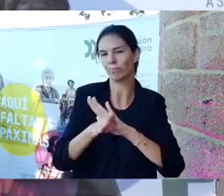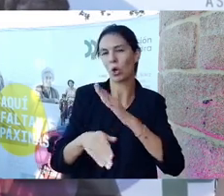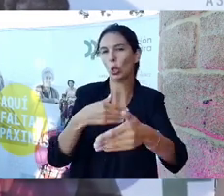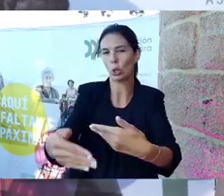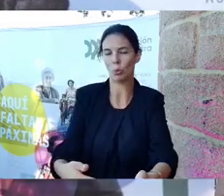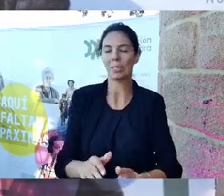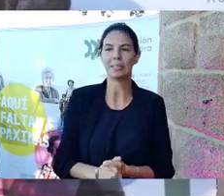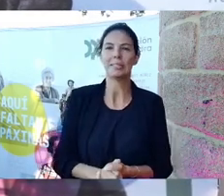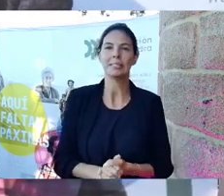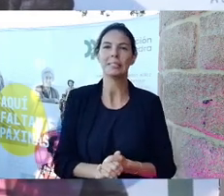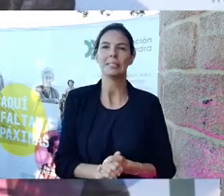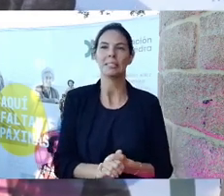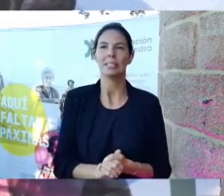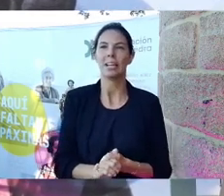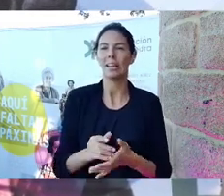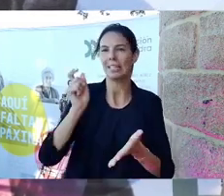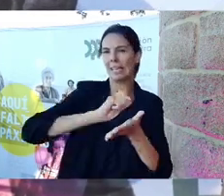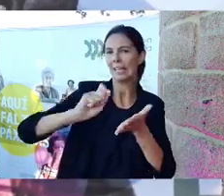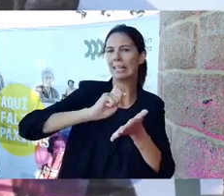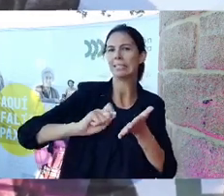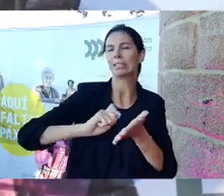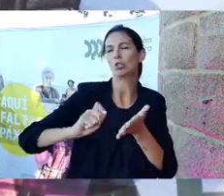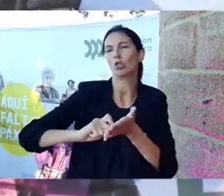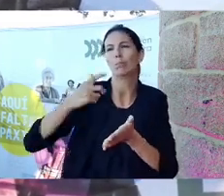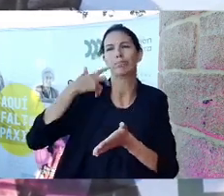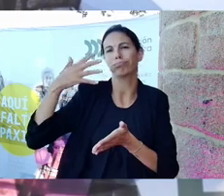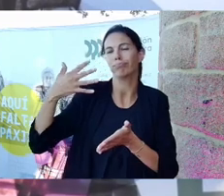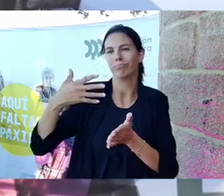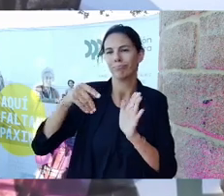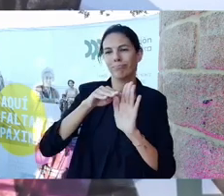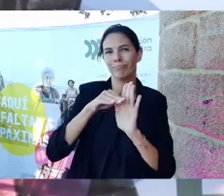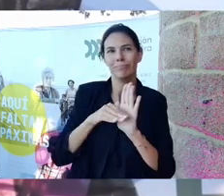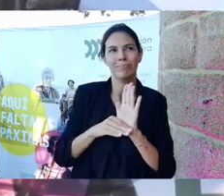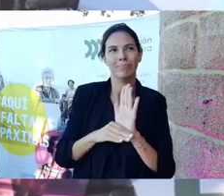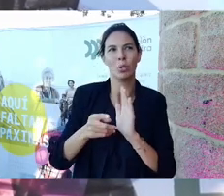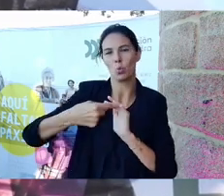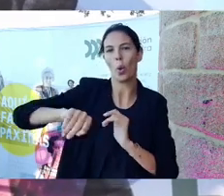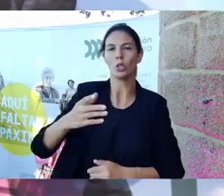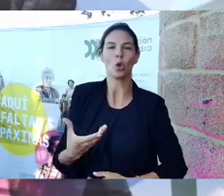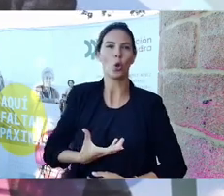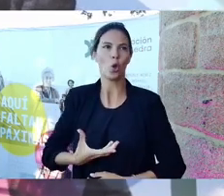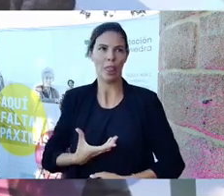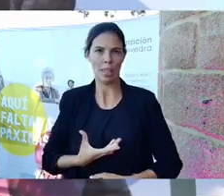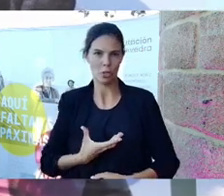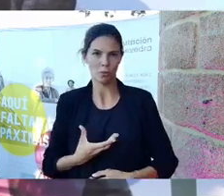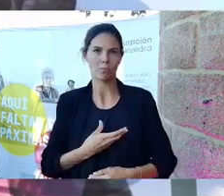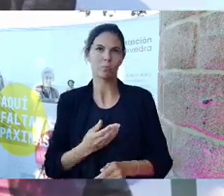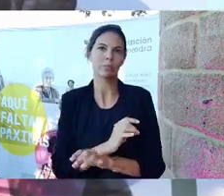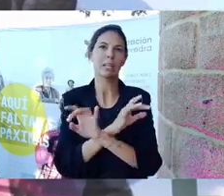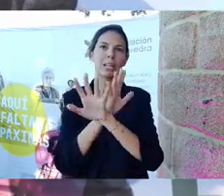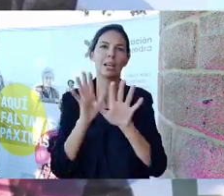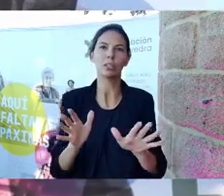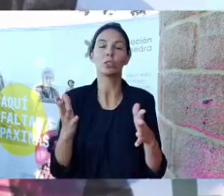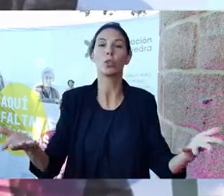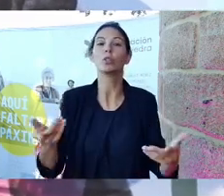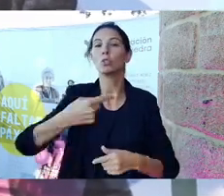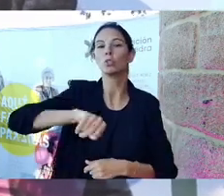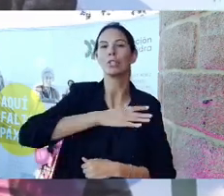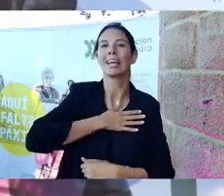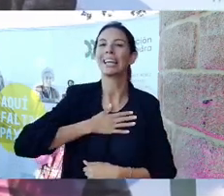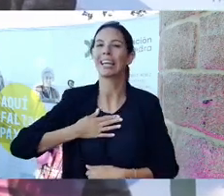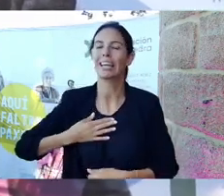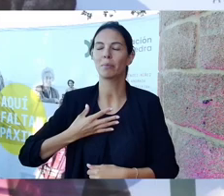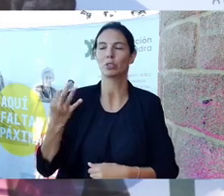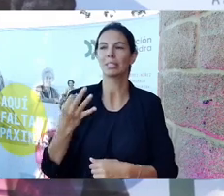literatura. Aquí contamos pois con distintos escritores no noso concello, por